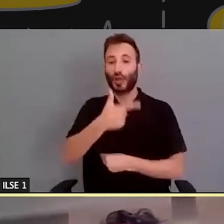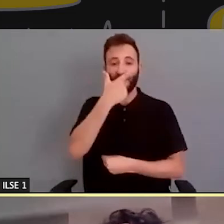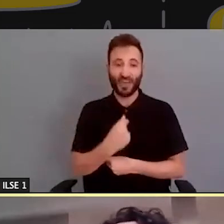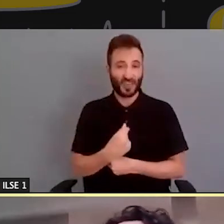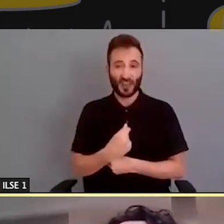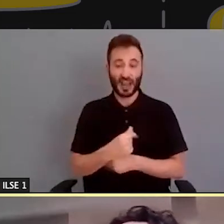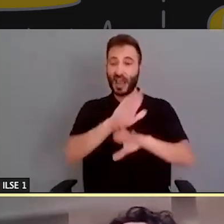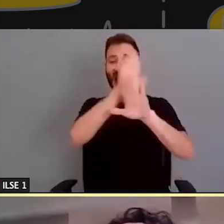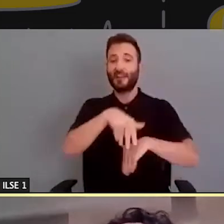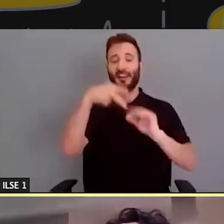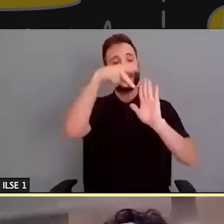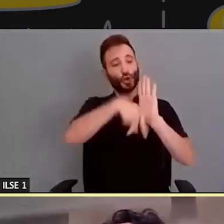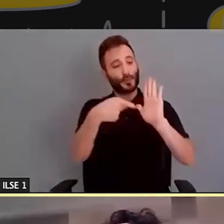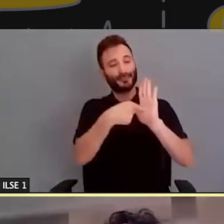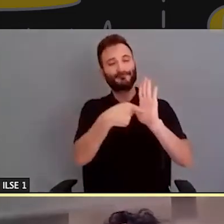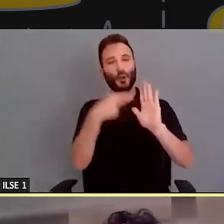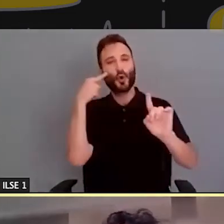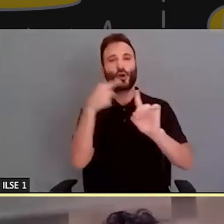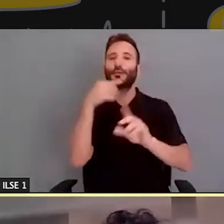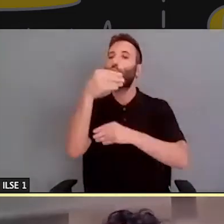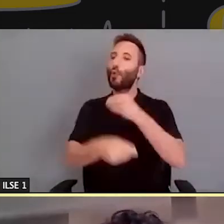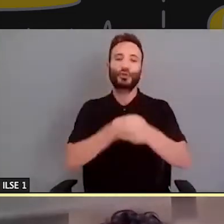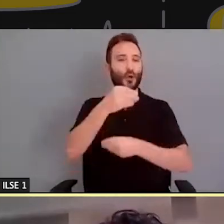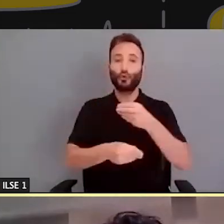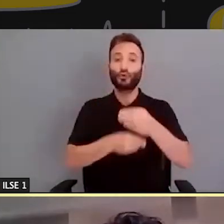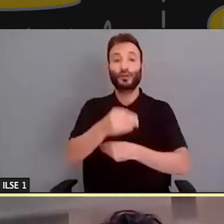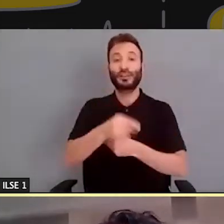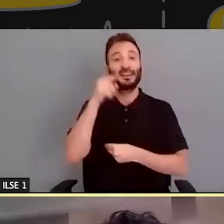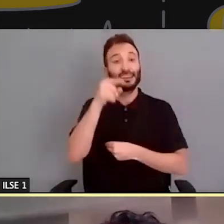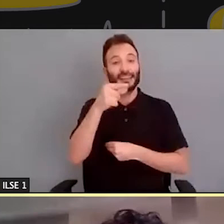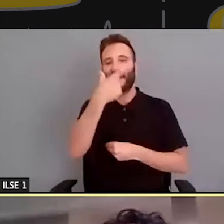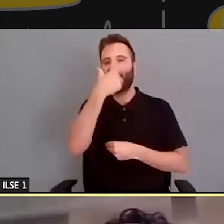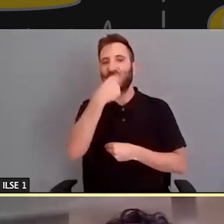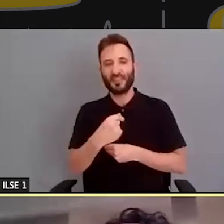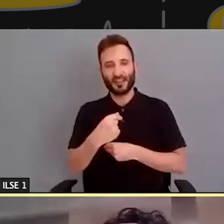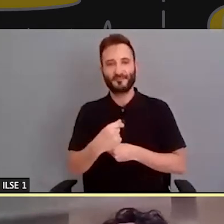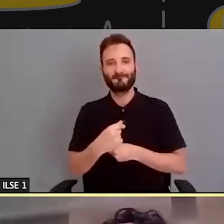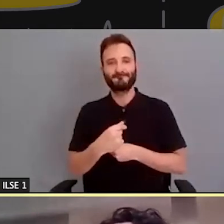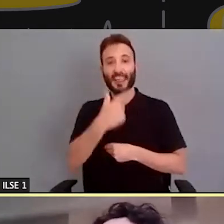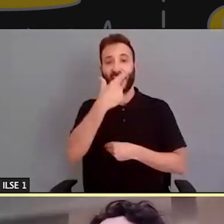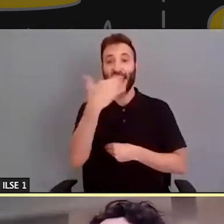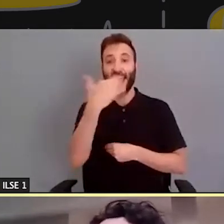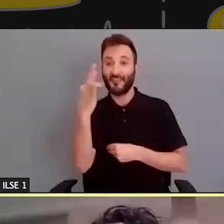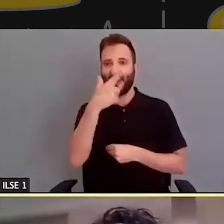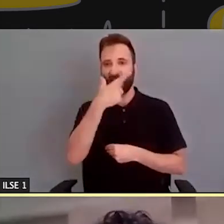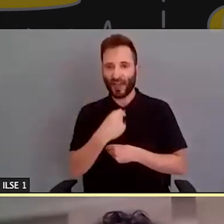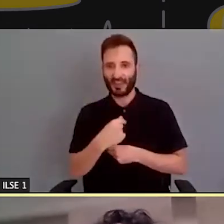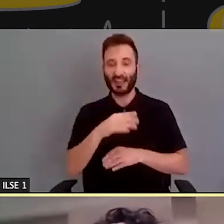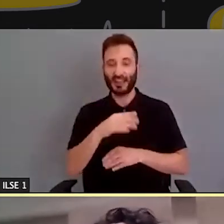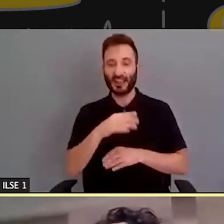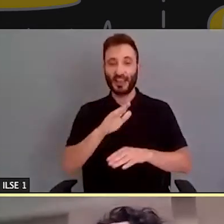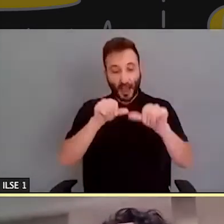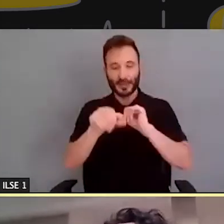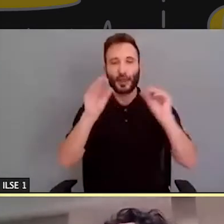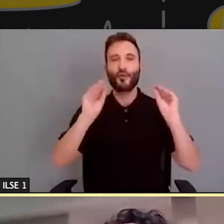normas están para usarse y eso es lo que al final del camino es lo que tratamos, ¿no? De formar y de